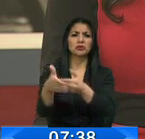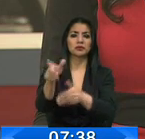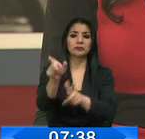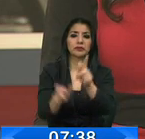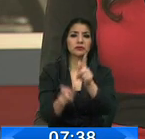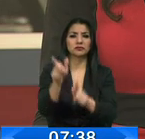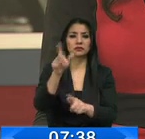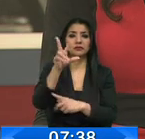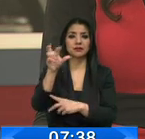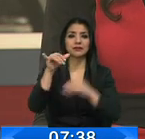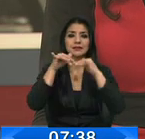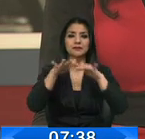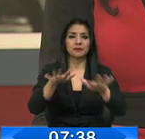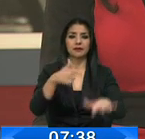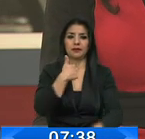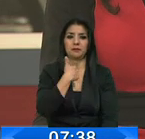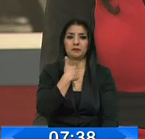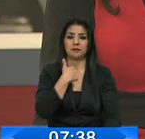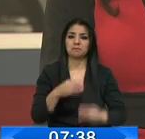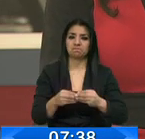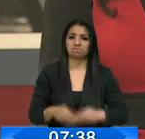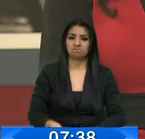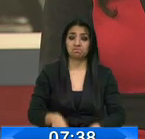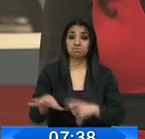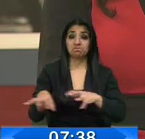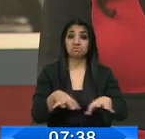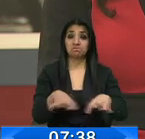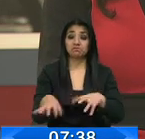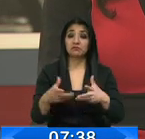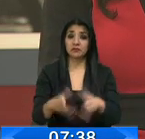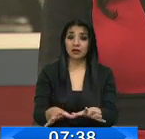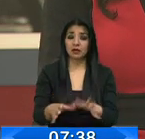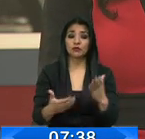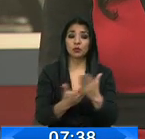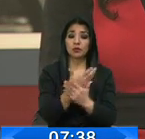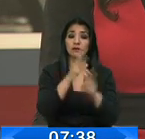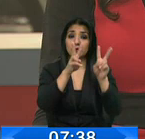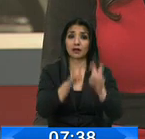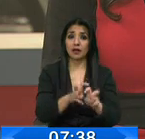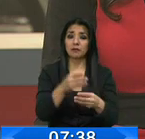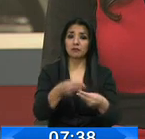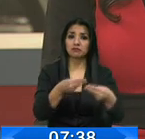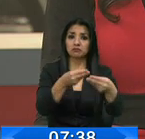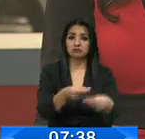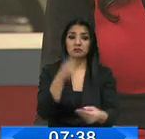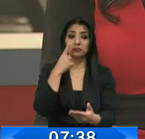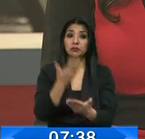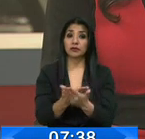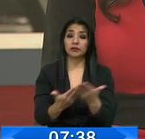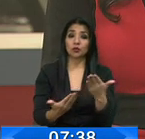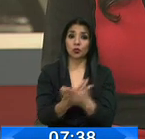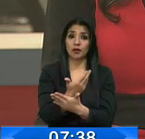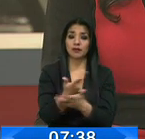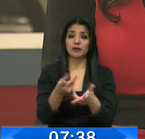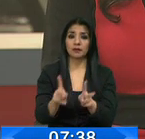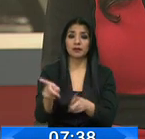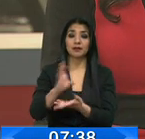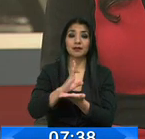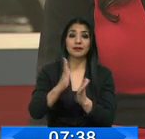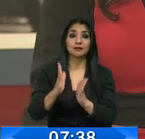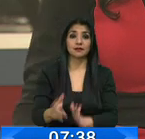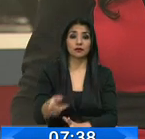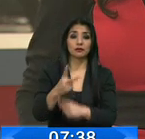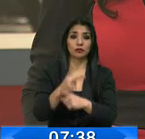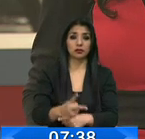ser víctimas del 30S. Durante esta diligencia se habrían integrado nuevos casos, indicios de pruebas nuevas y la versión de un testigo